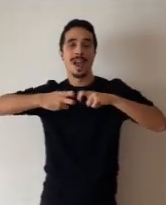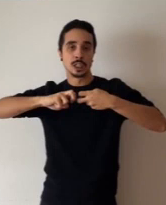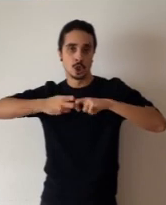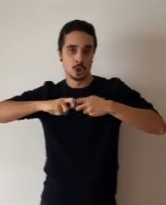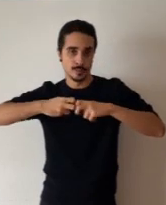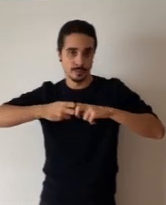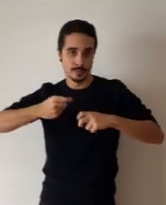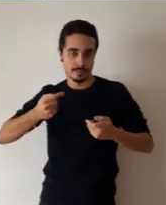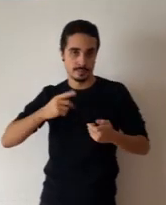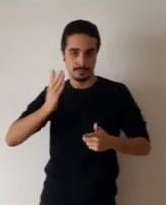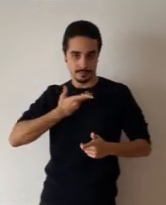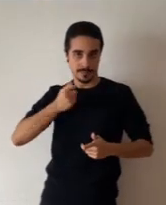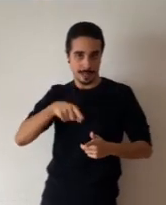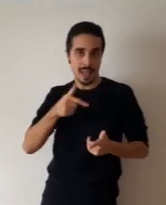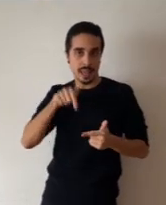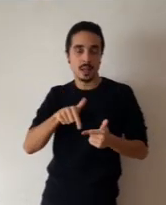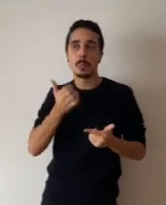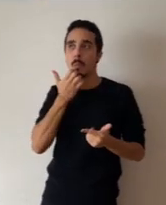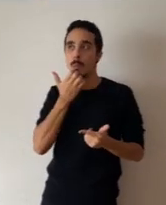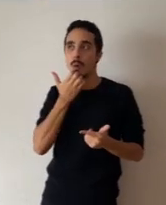el hueso, es uno de los